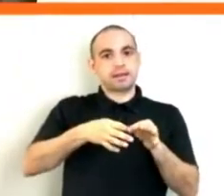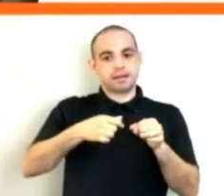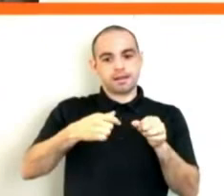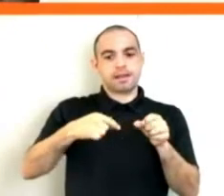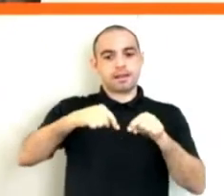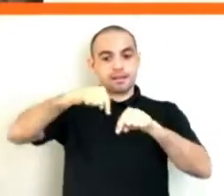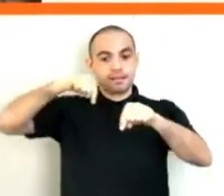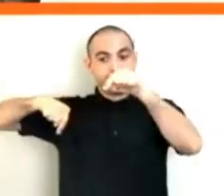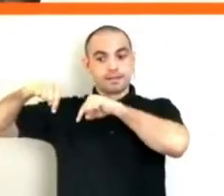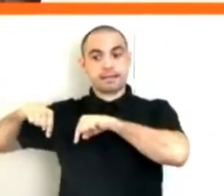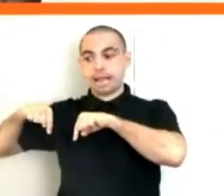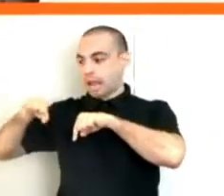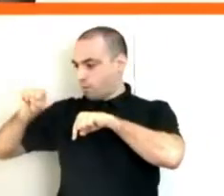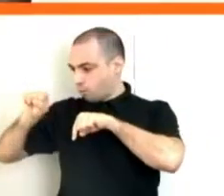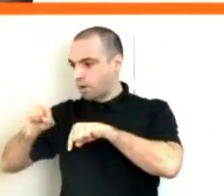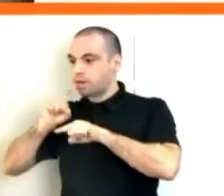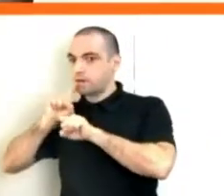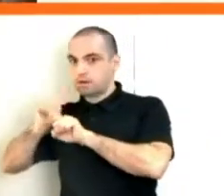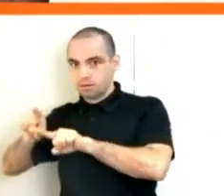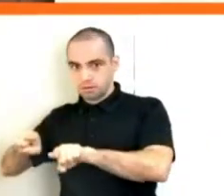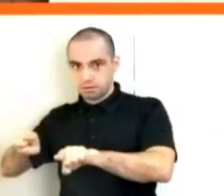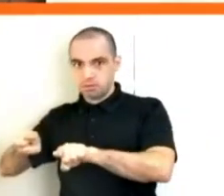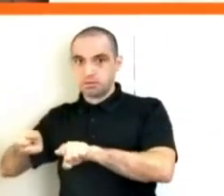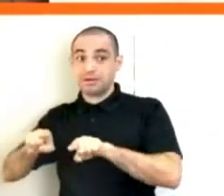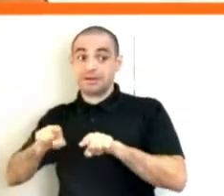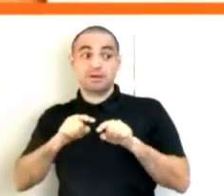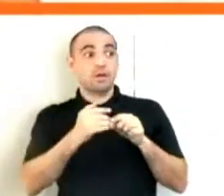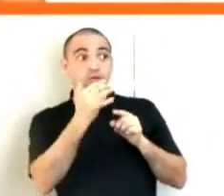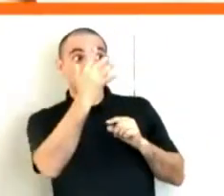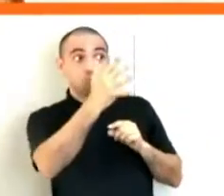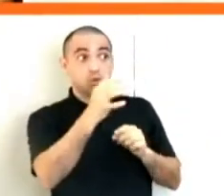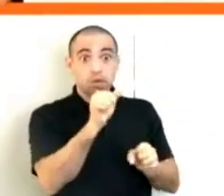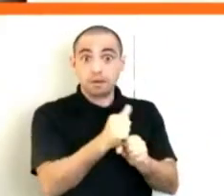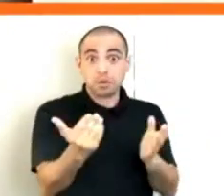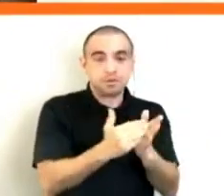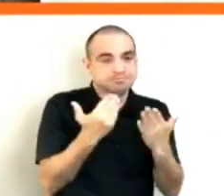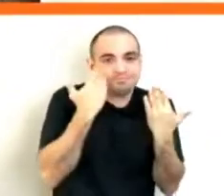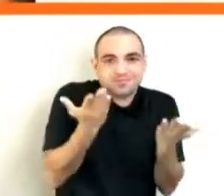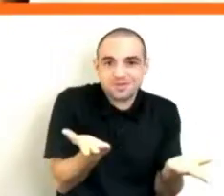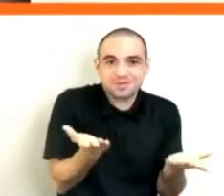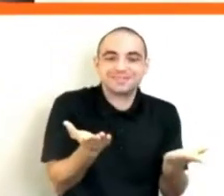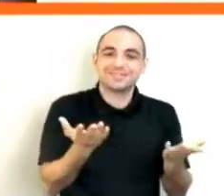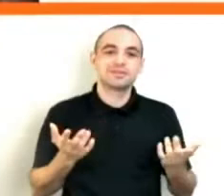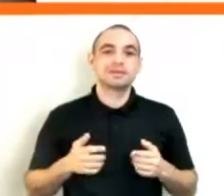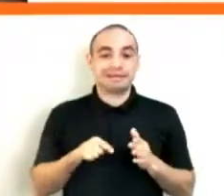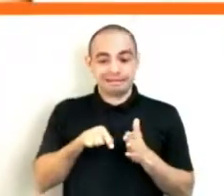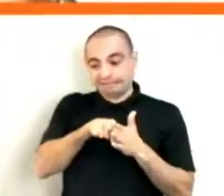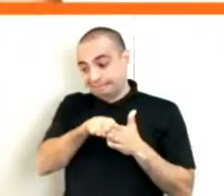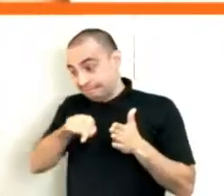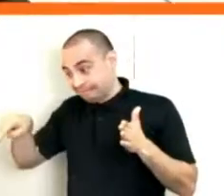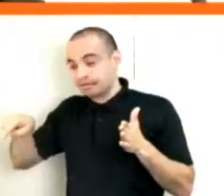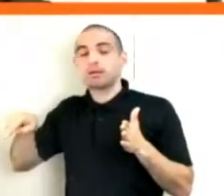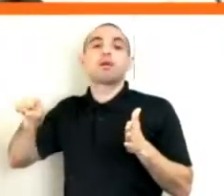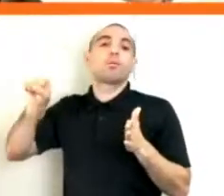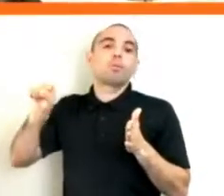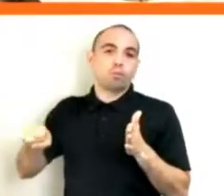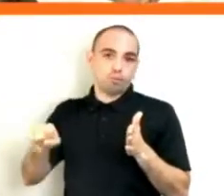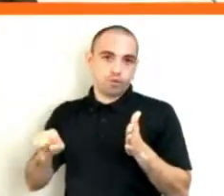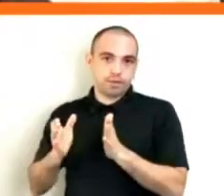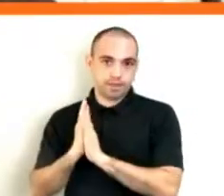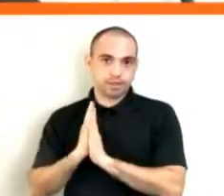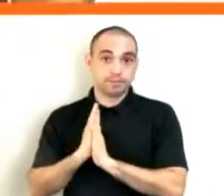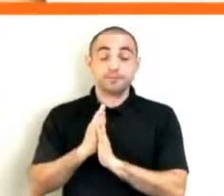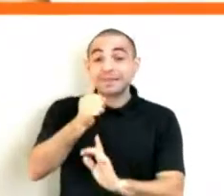O contestó alguna de estas preguntas. Así que yo voy a ir sobre cada una de esas 10 preguntas, pero recuerde que en cada